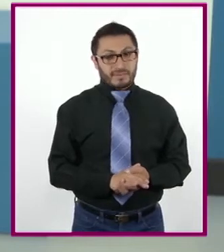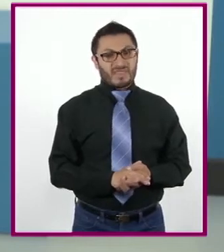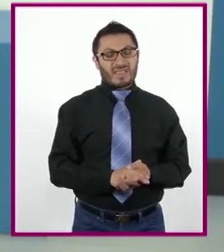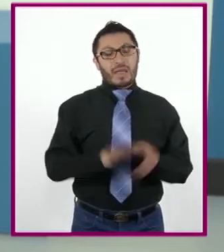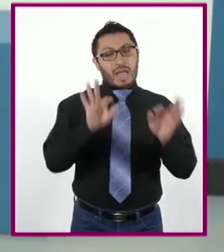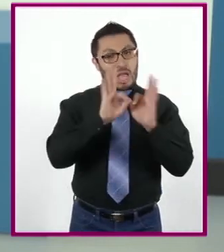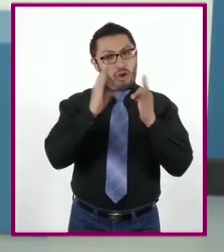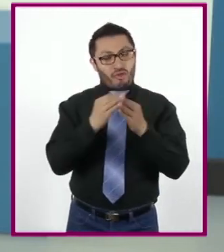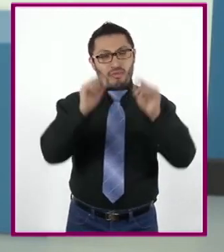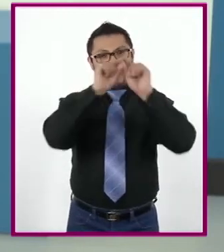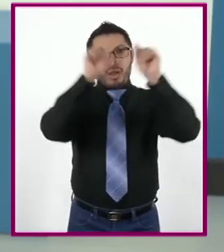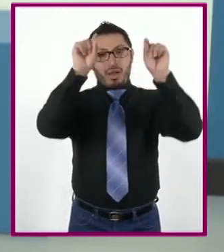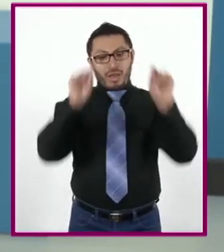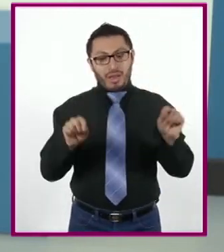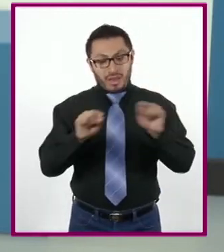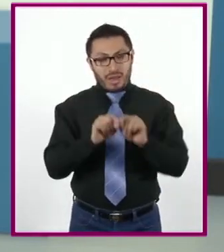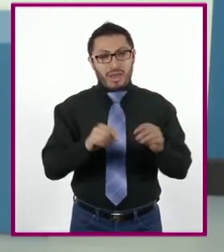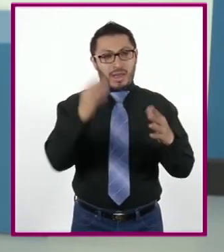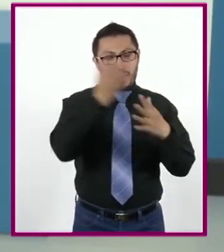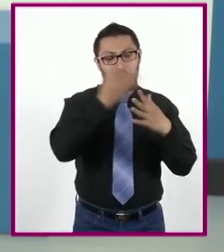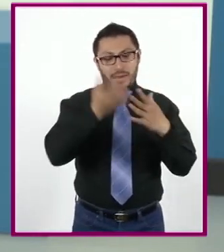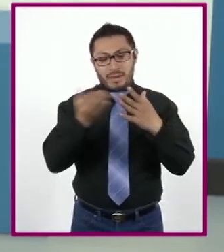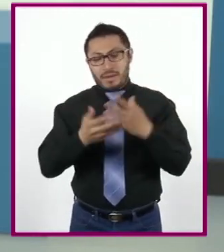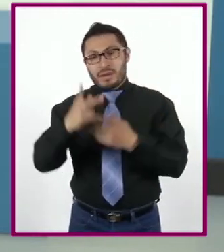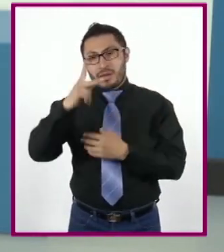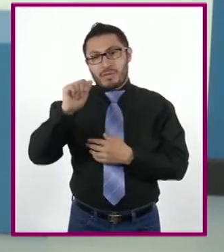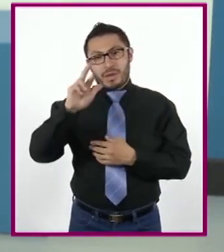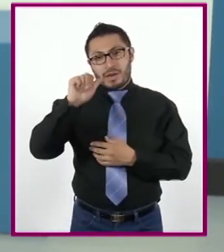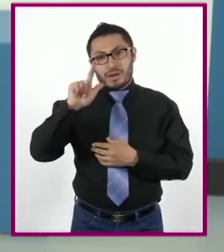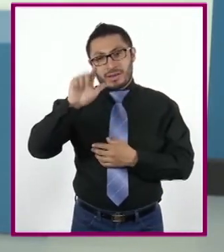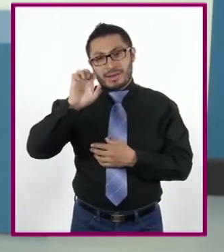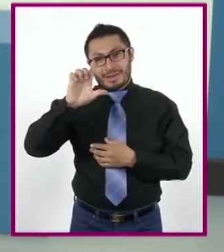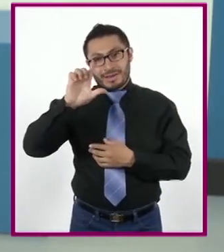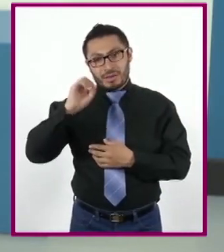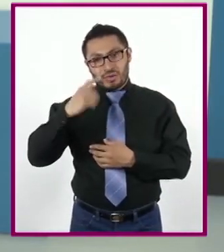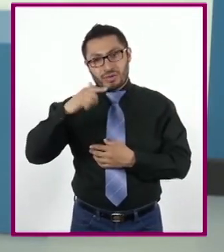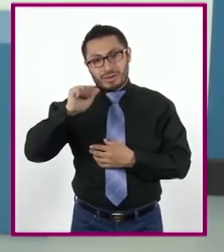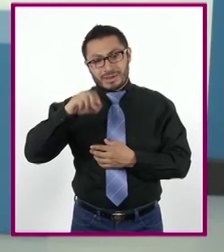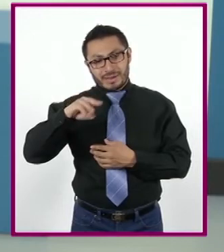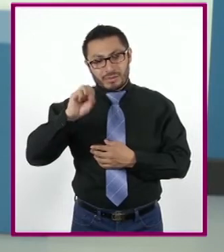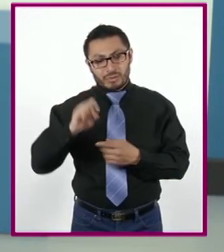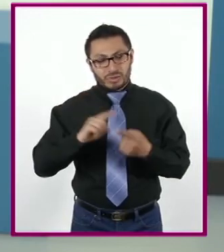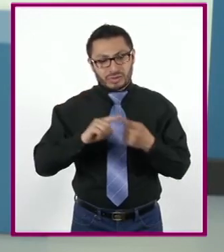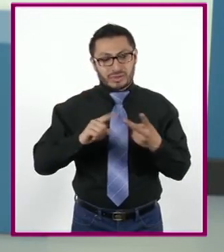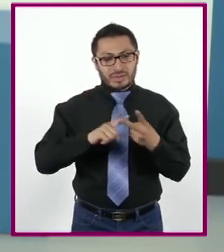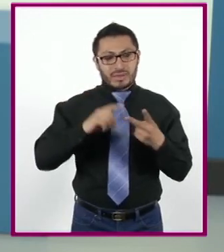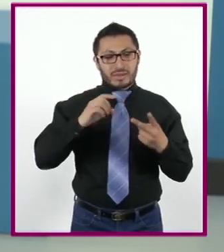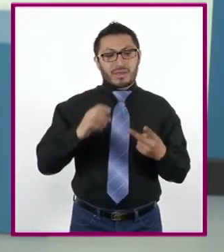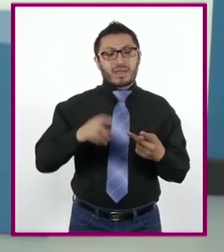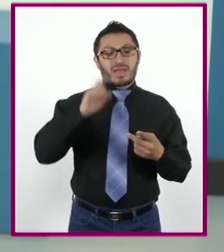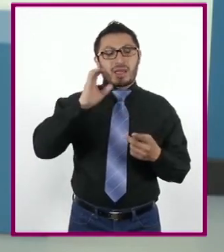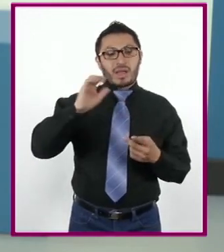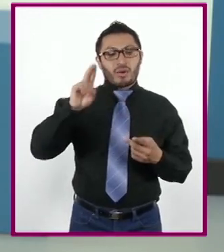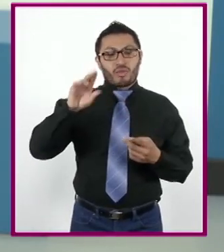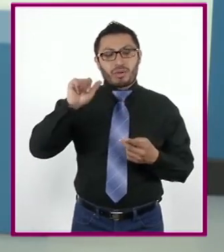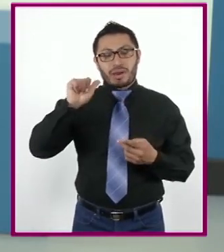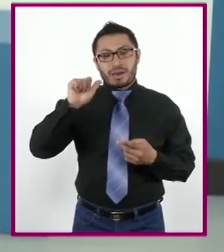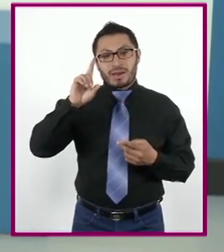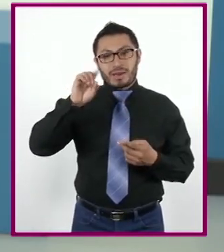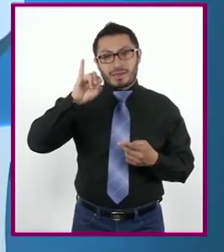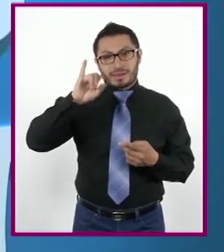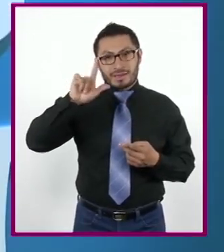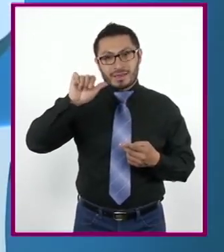se clasifican en paralelogramos, cuadriláteros con dos parejas de lados